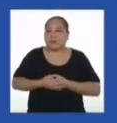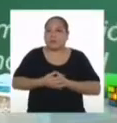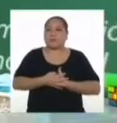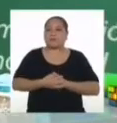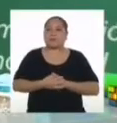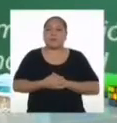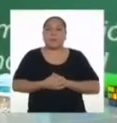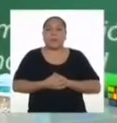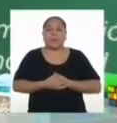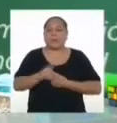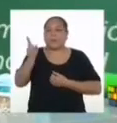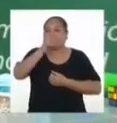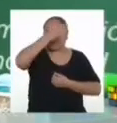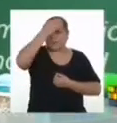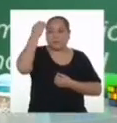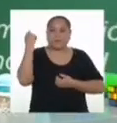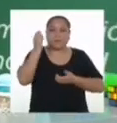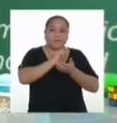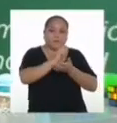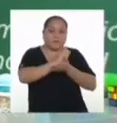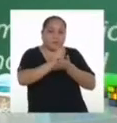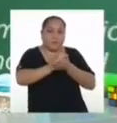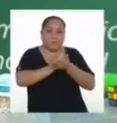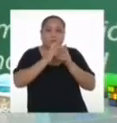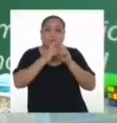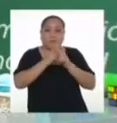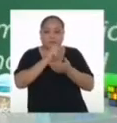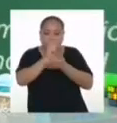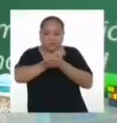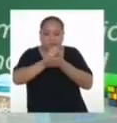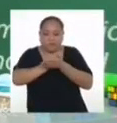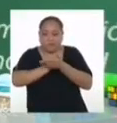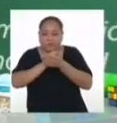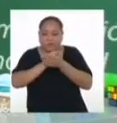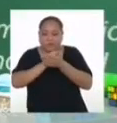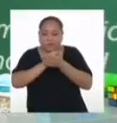No olviden registrar sus respuestas y archivarlas en su portafolio de aprendizaje.